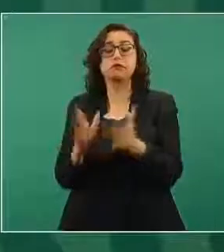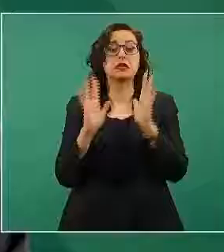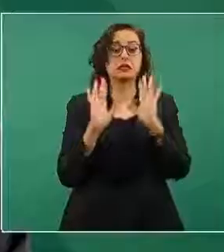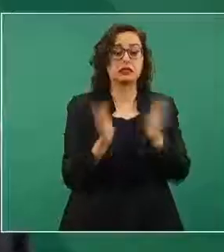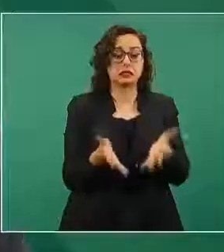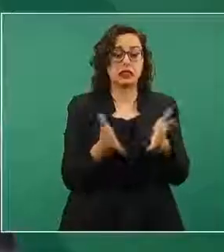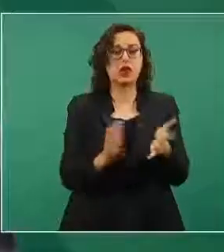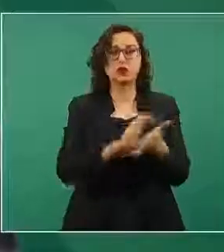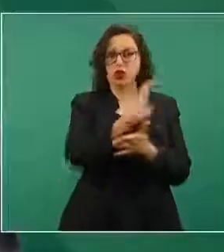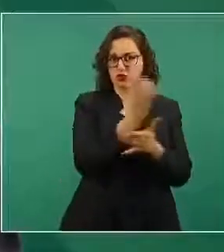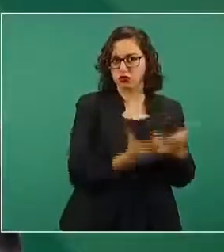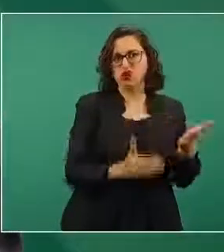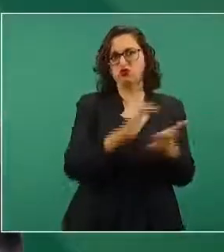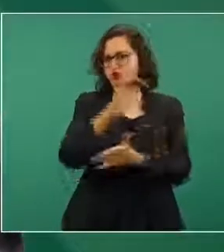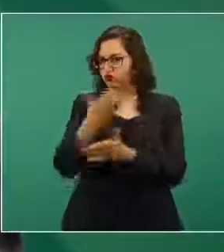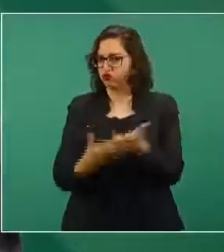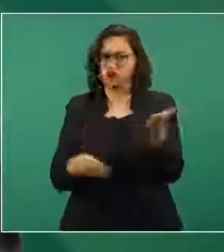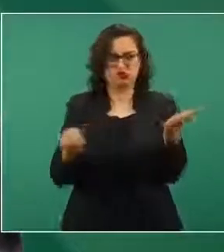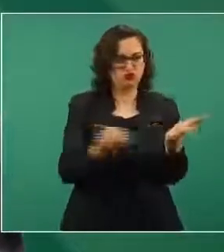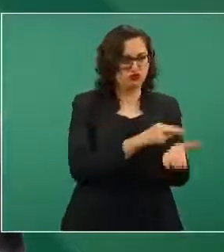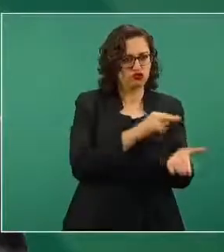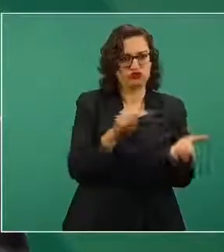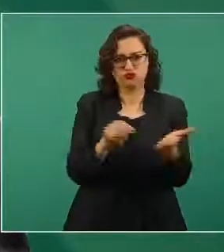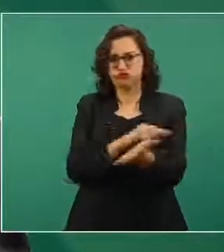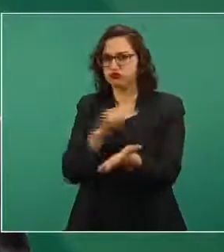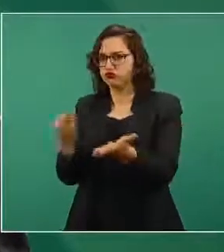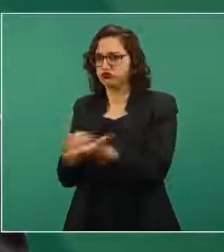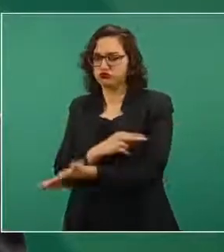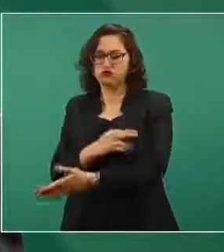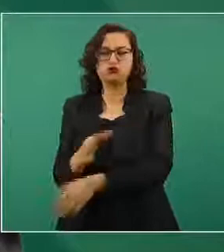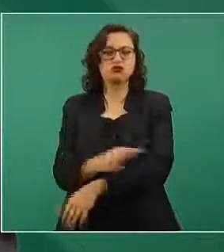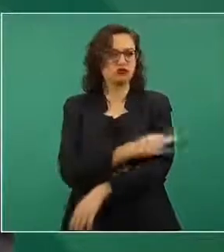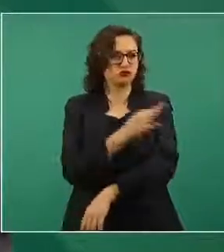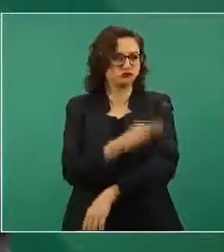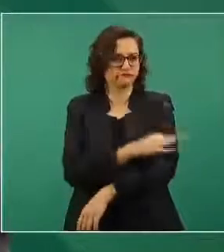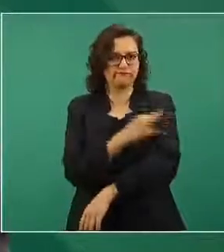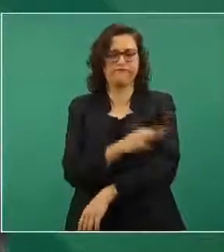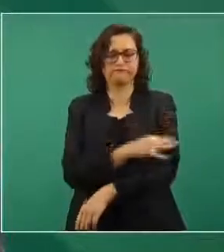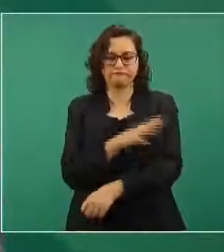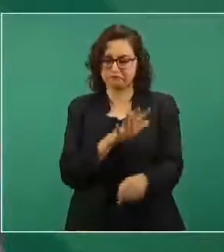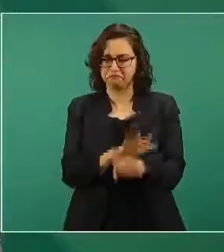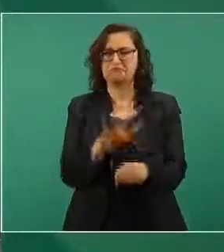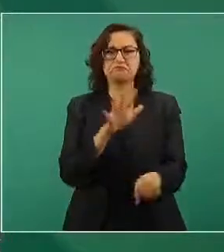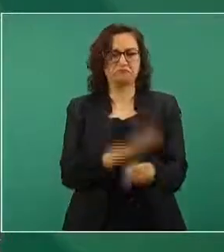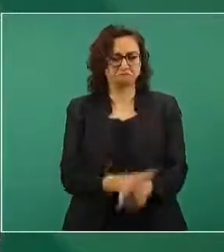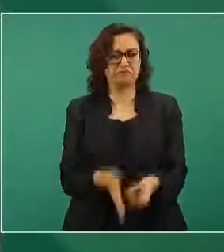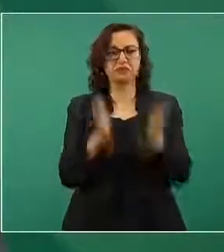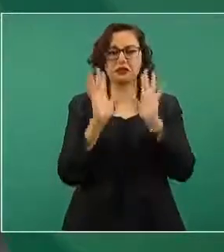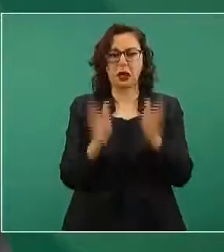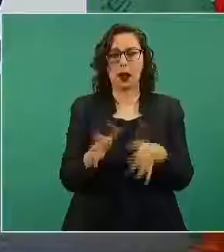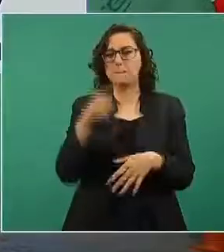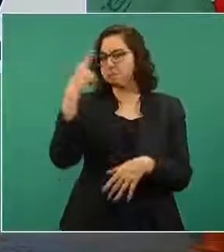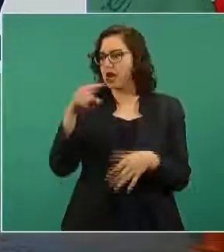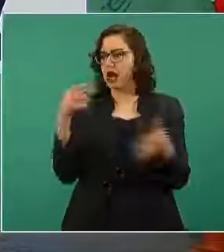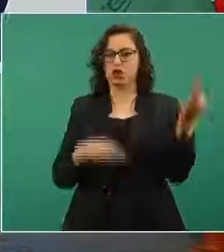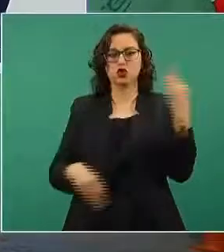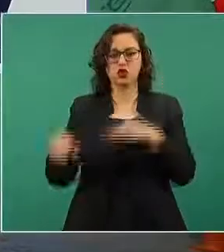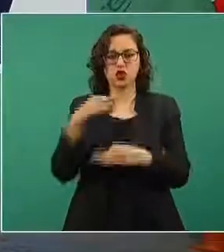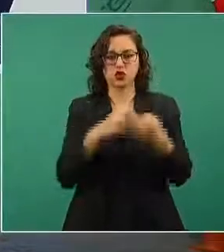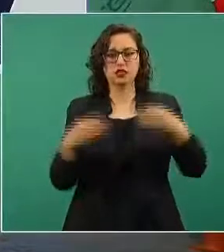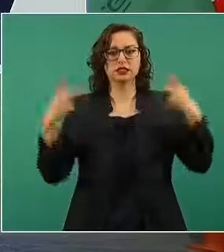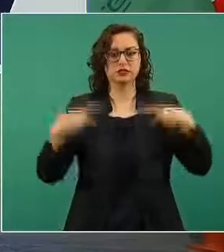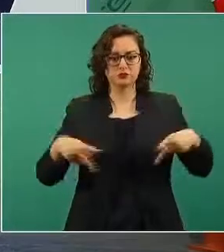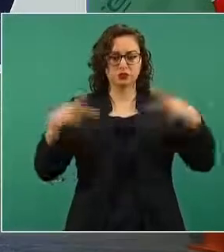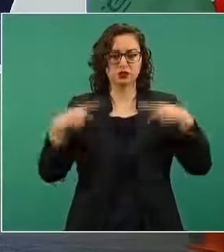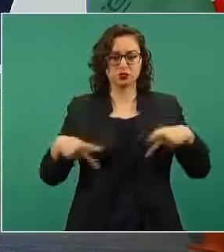ya contratado de vacunas para cubrir a toda la población. Hay vacunas, habrá vacunas para todas y todos,